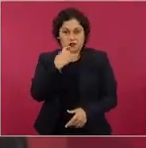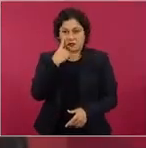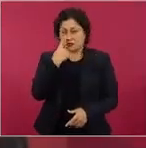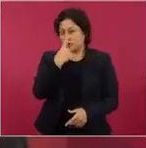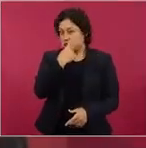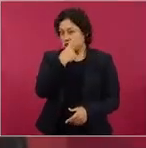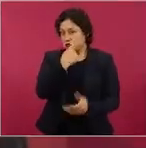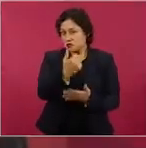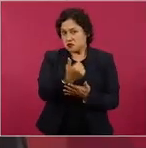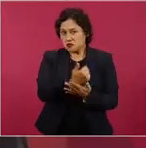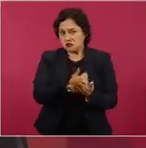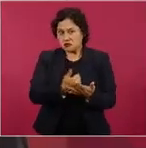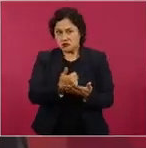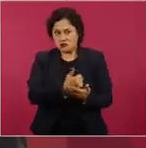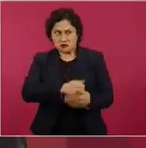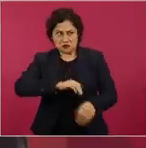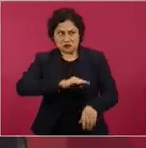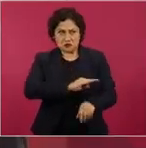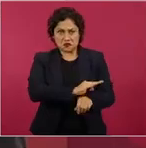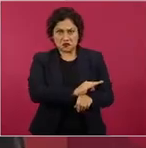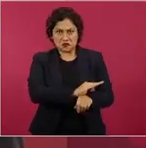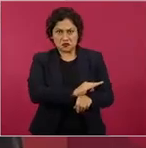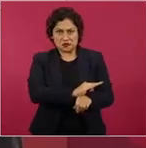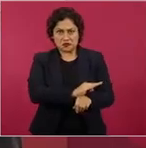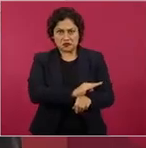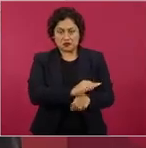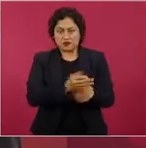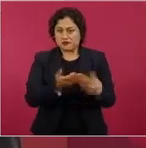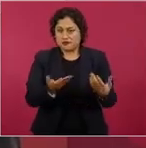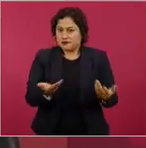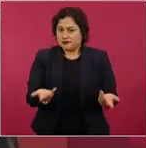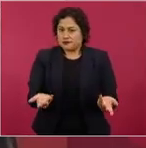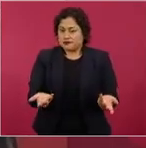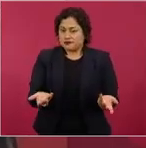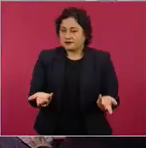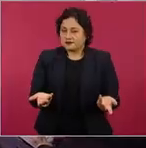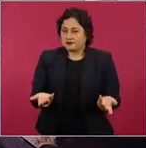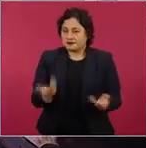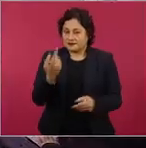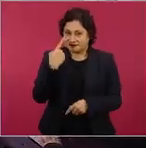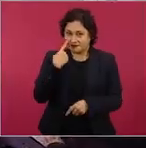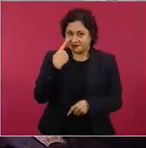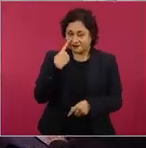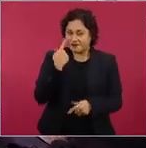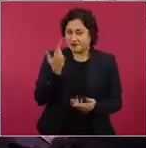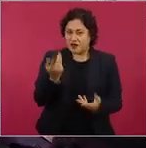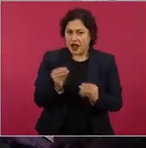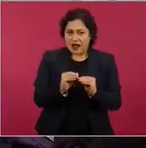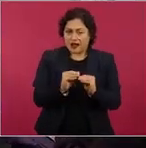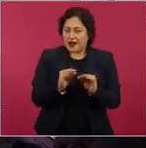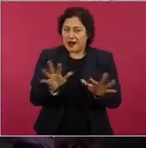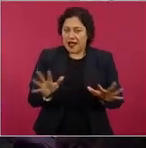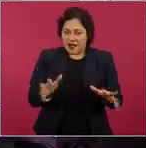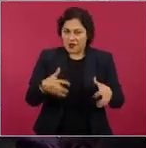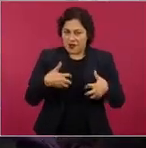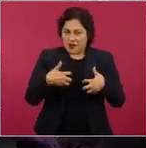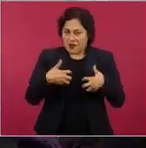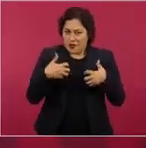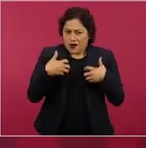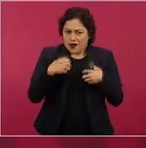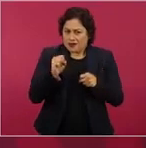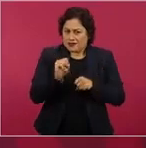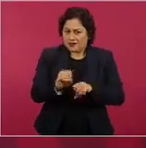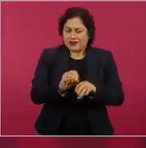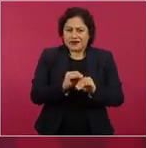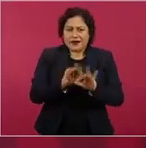claro que da coraje que se bombardee a los blancos y a los ojos azules, da coraje que se bombardee a cualquier ser humano,